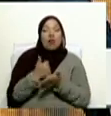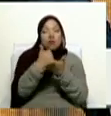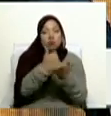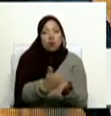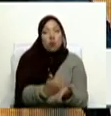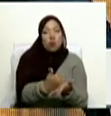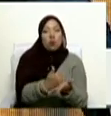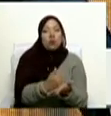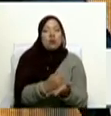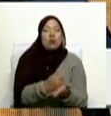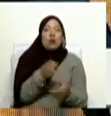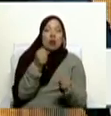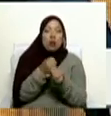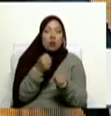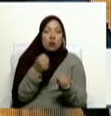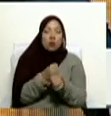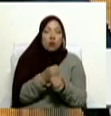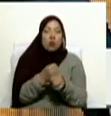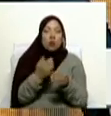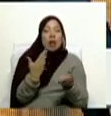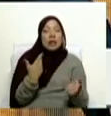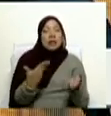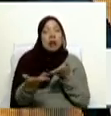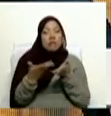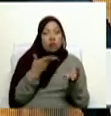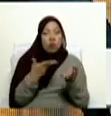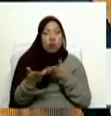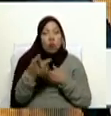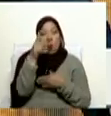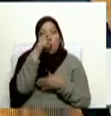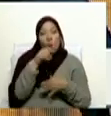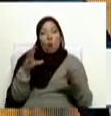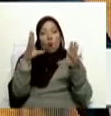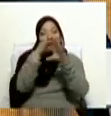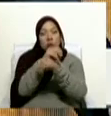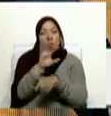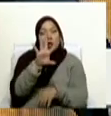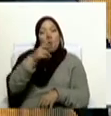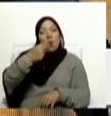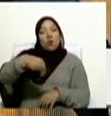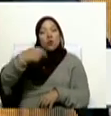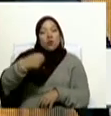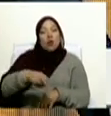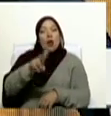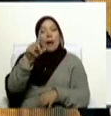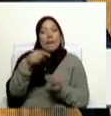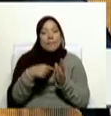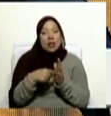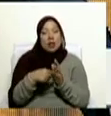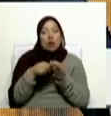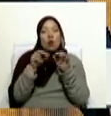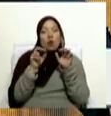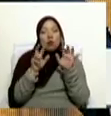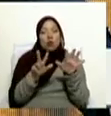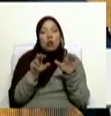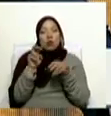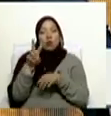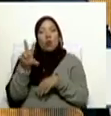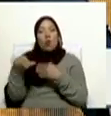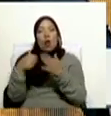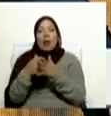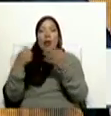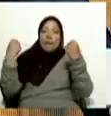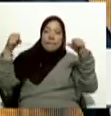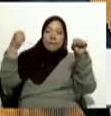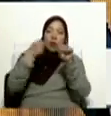Jacinto istueta y su sirviente Julián que en la noche del 5 de noviembre de 18 23 sirvió de práctico